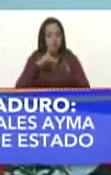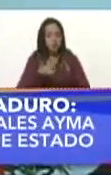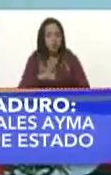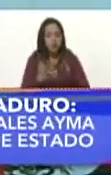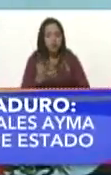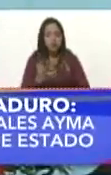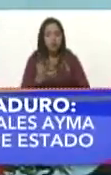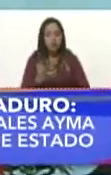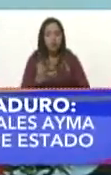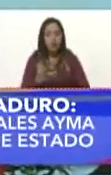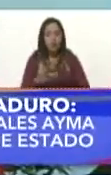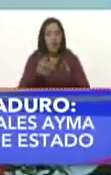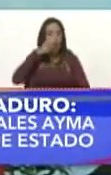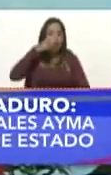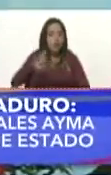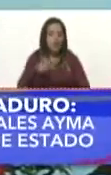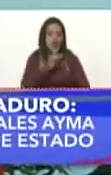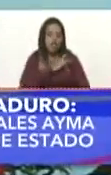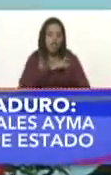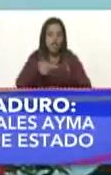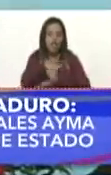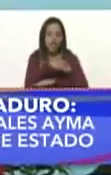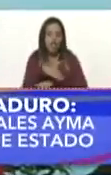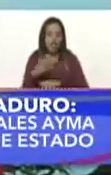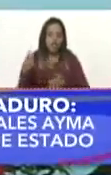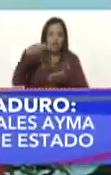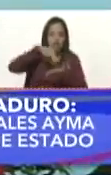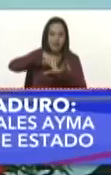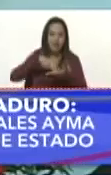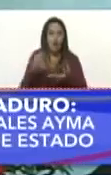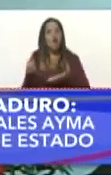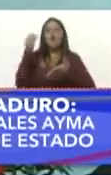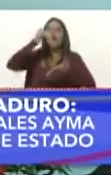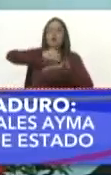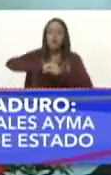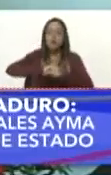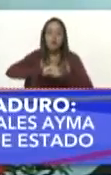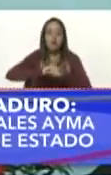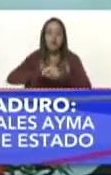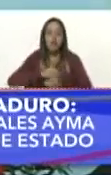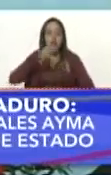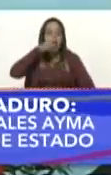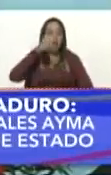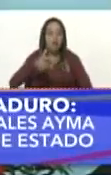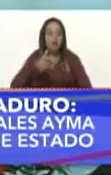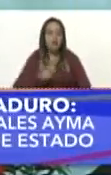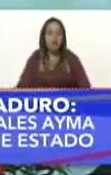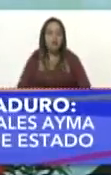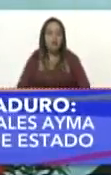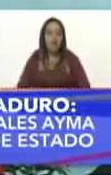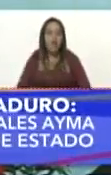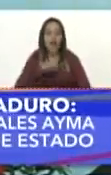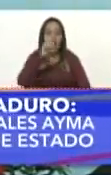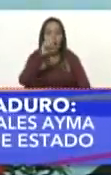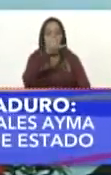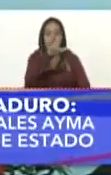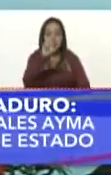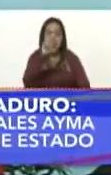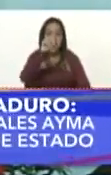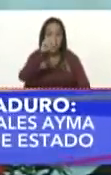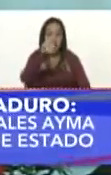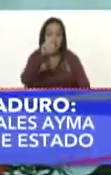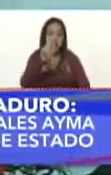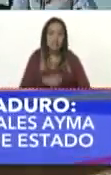al pueblo de Chile en las calles, de pie, otra vez, el pueblo de Salvador Allende, el pueblo de Víctor